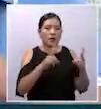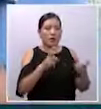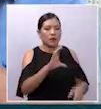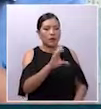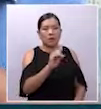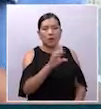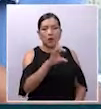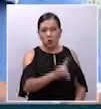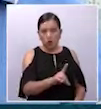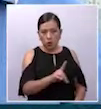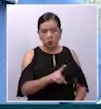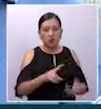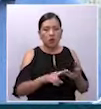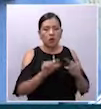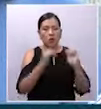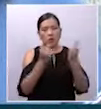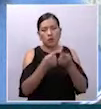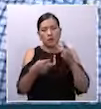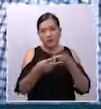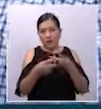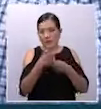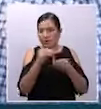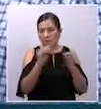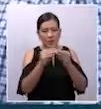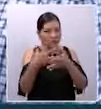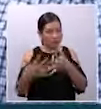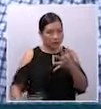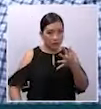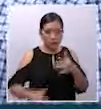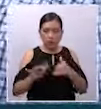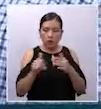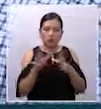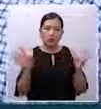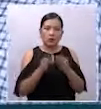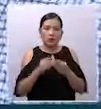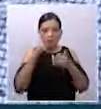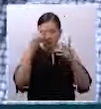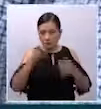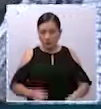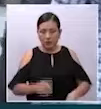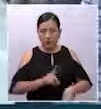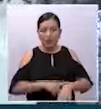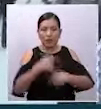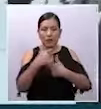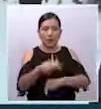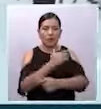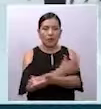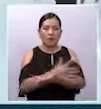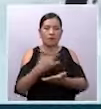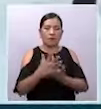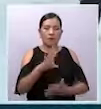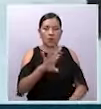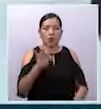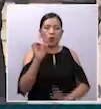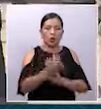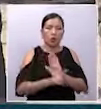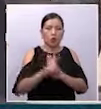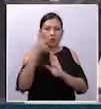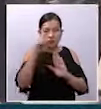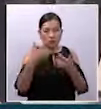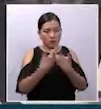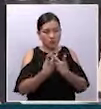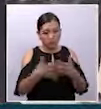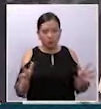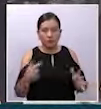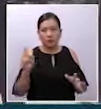Obrera Departamental, juntas vecinales y demás, resolvieron otorgar un plazo de 48 horas para levantar los bloqueos en las carreteras